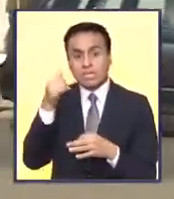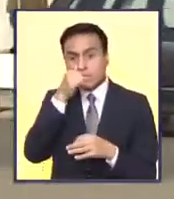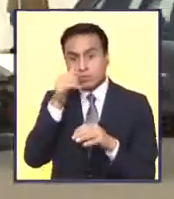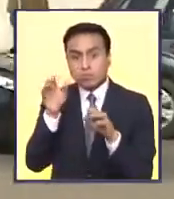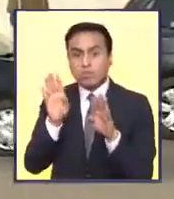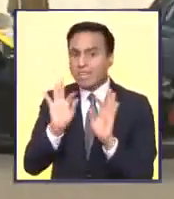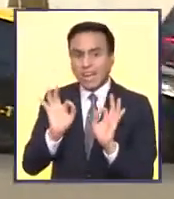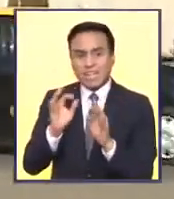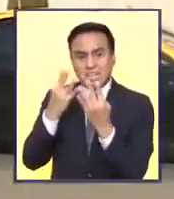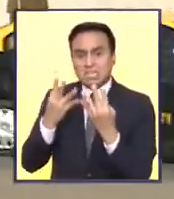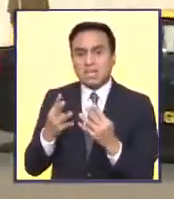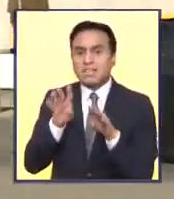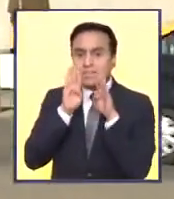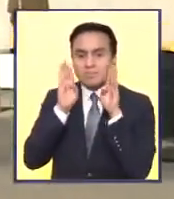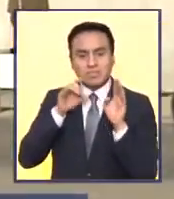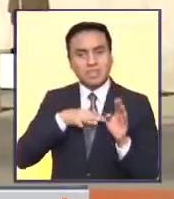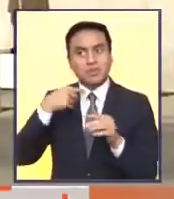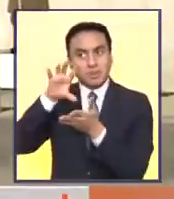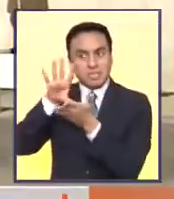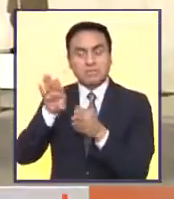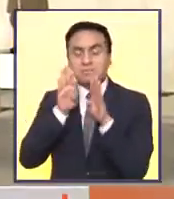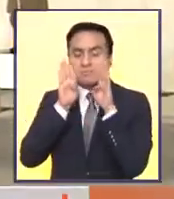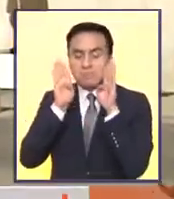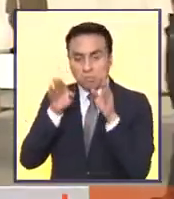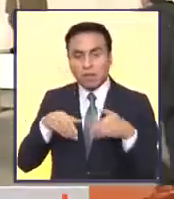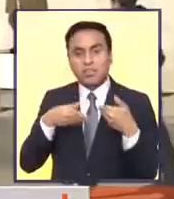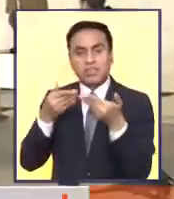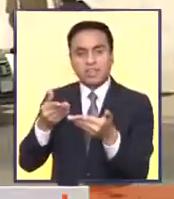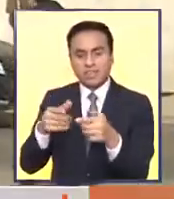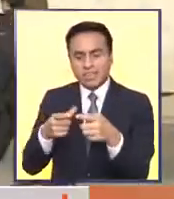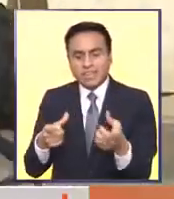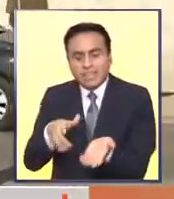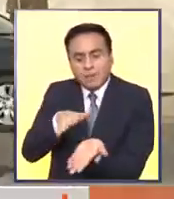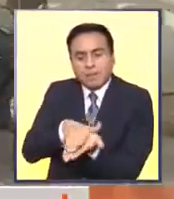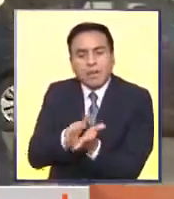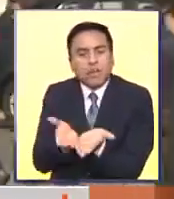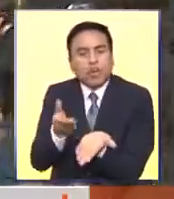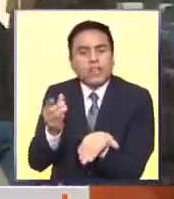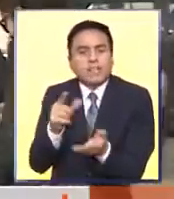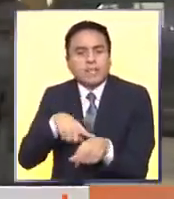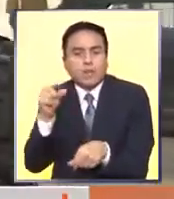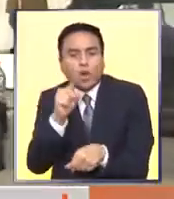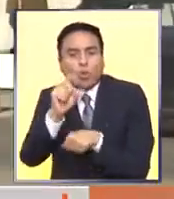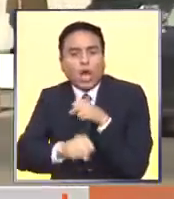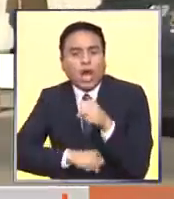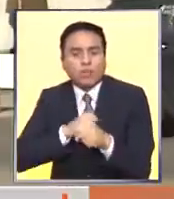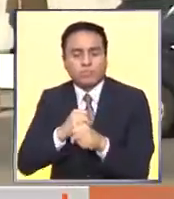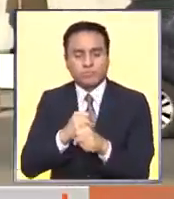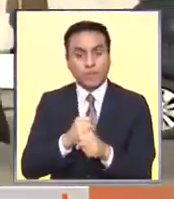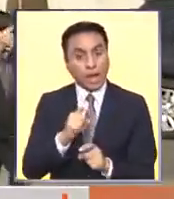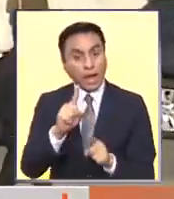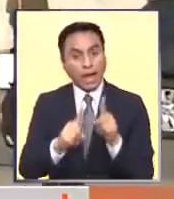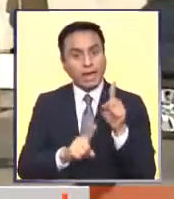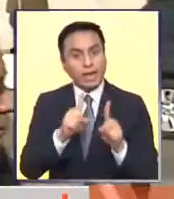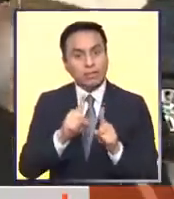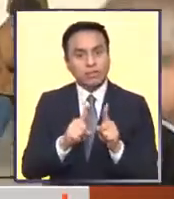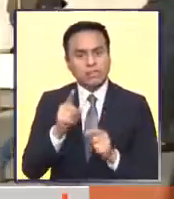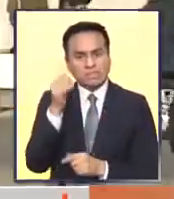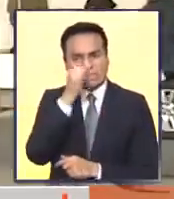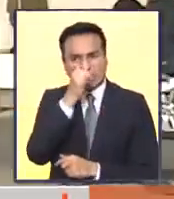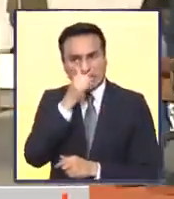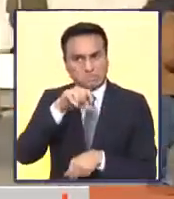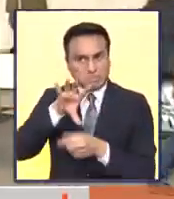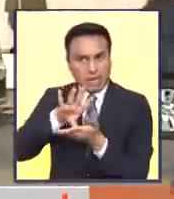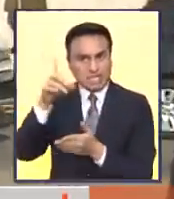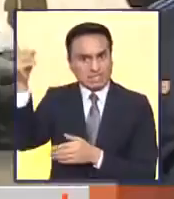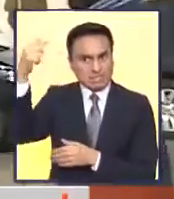país de origen ni en Chile, van a obtener y le va a ser estampado un visado temporario por un año. Aquellos que tienen antecedentes penales en su país